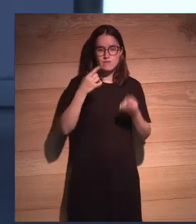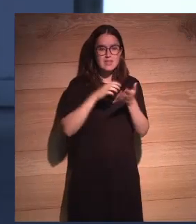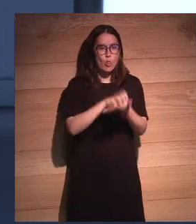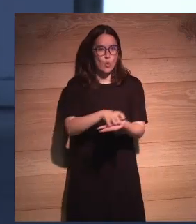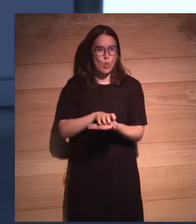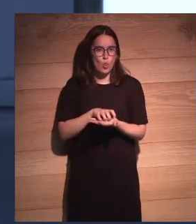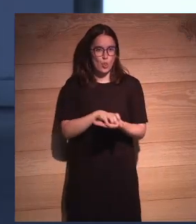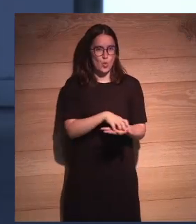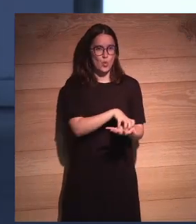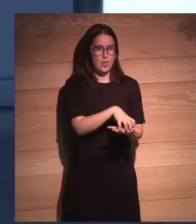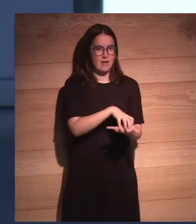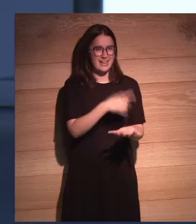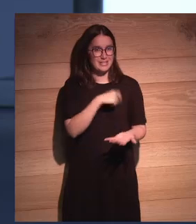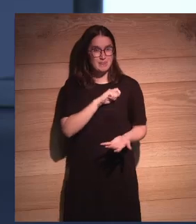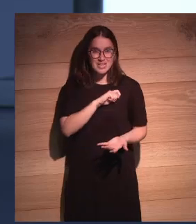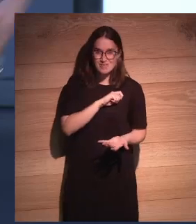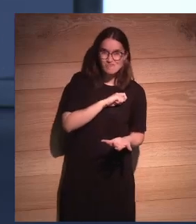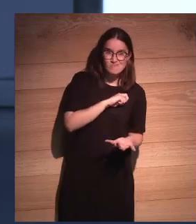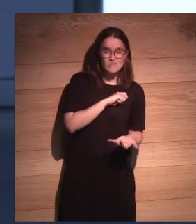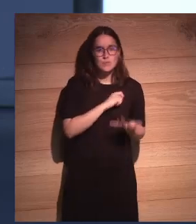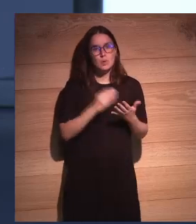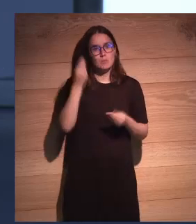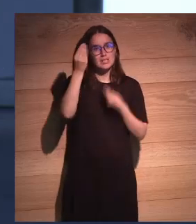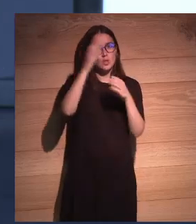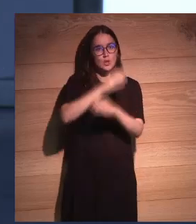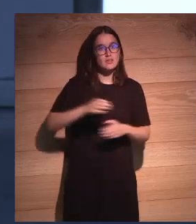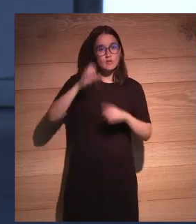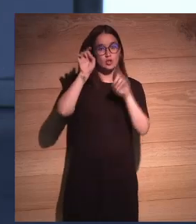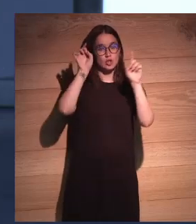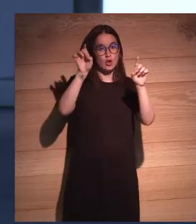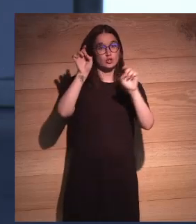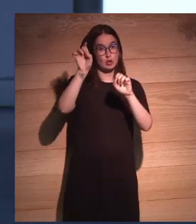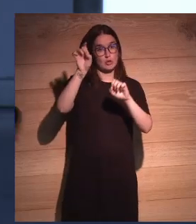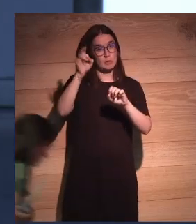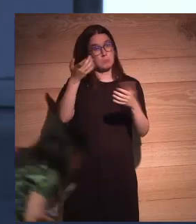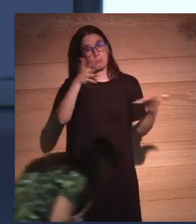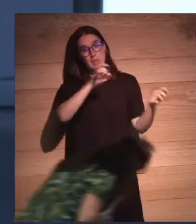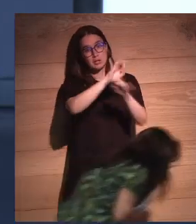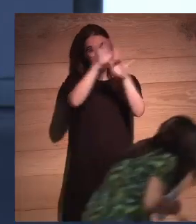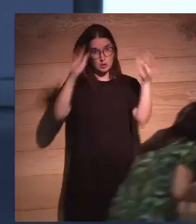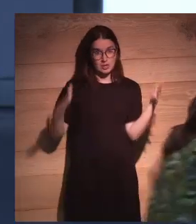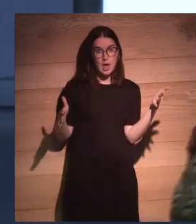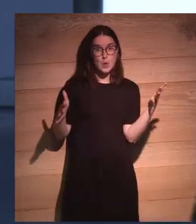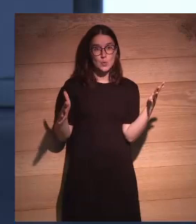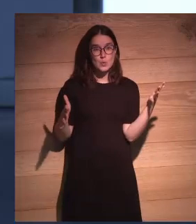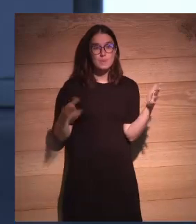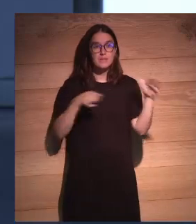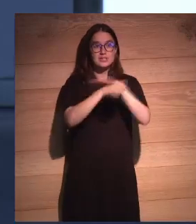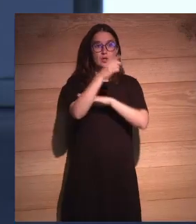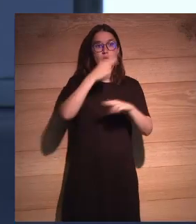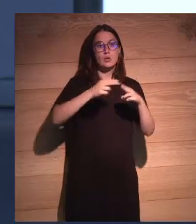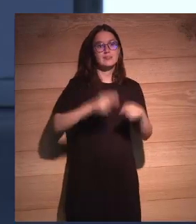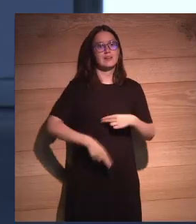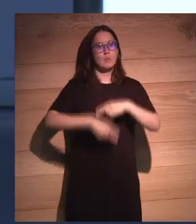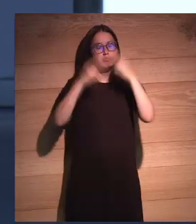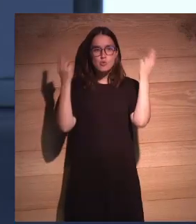exista tanto en España. Yo creo que los científicos y los docentes sí que tienen más o menos claro por dónde tiene que ir la cosa, desarrollar una política